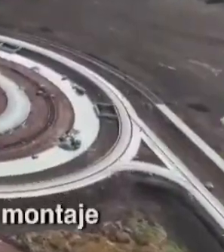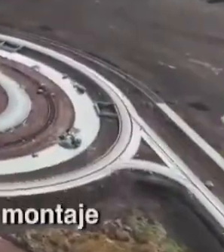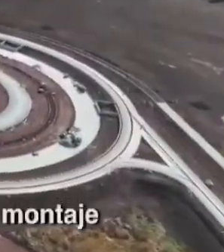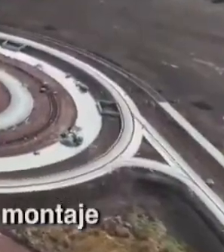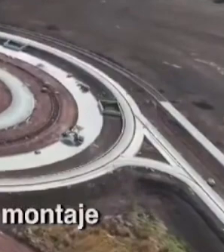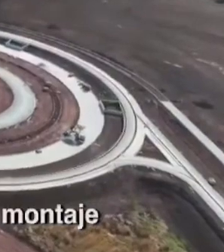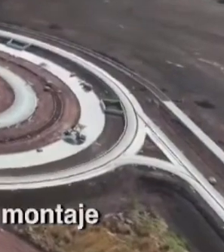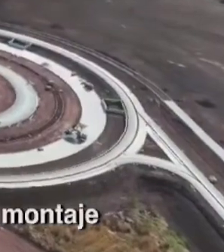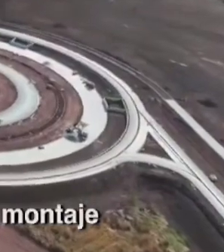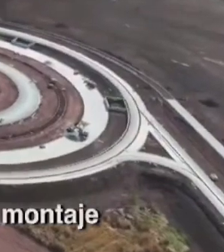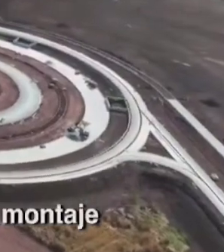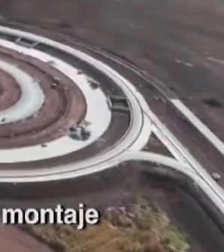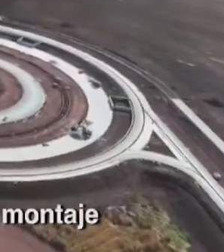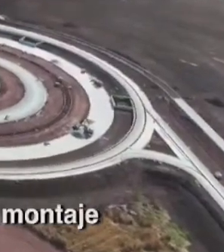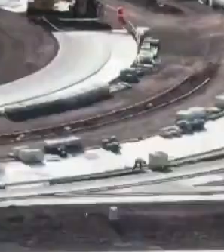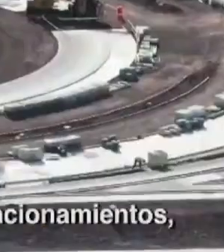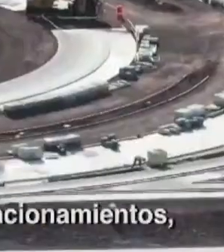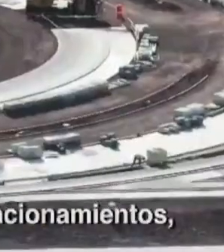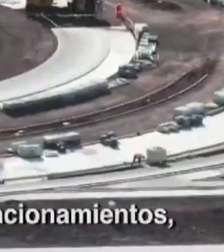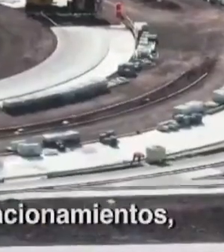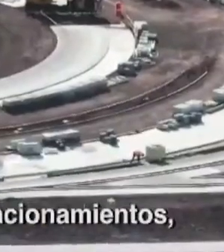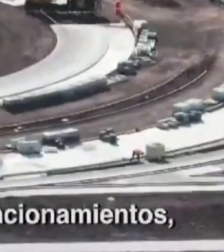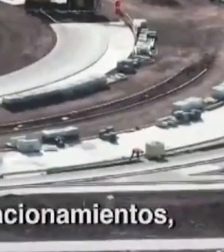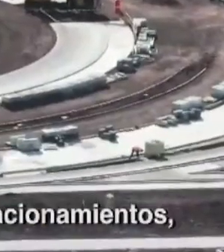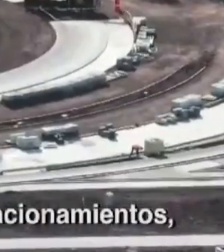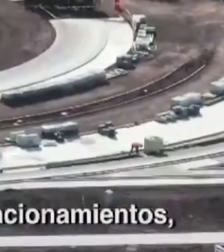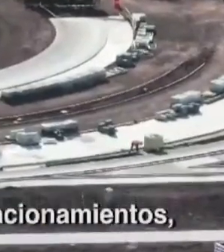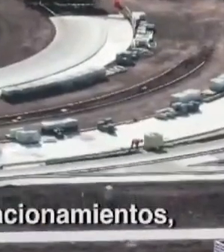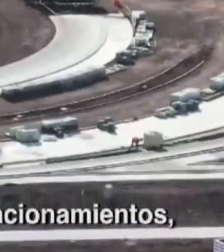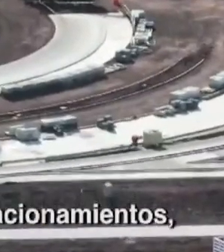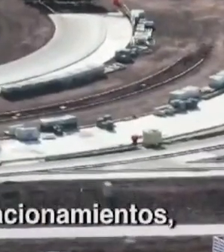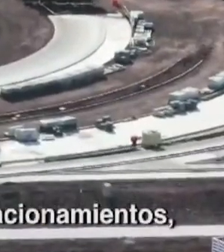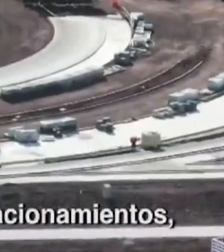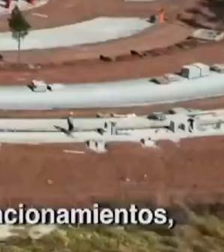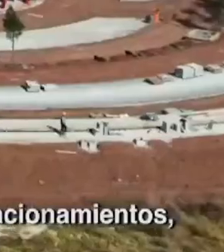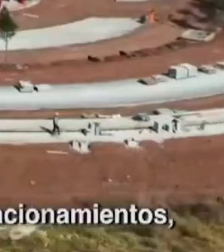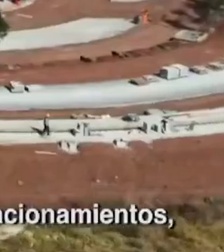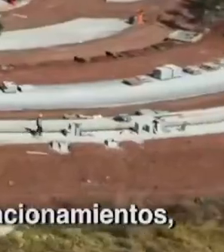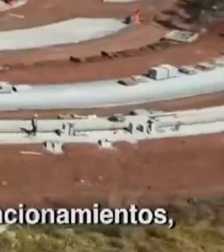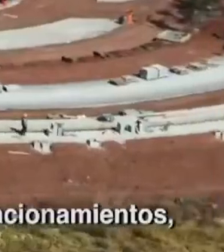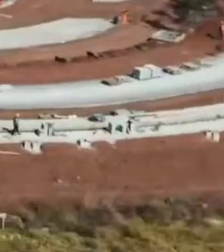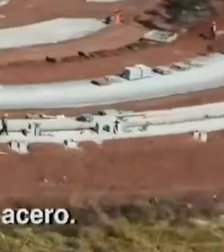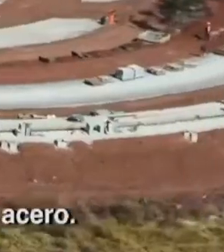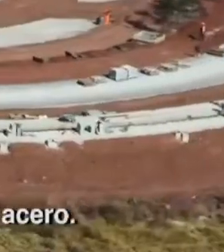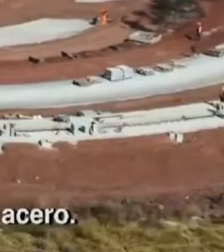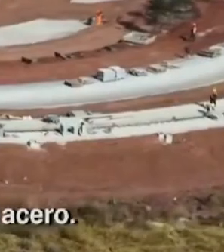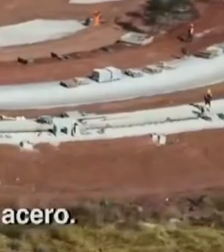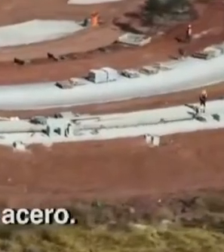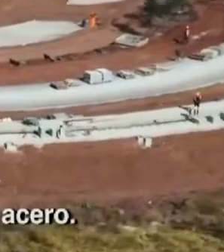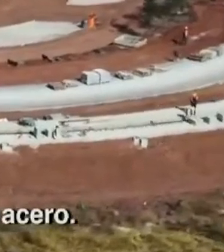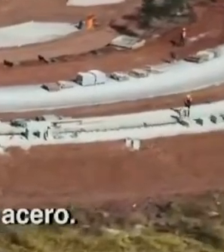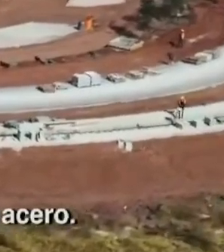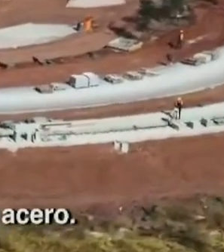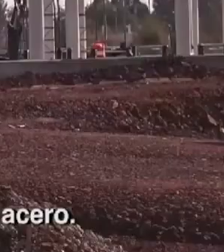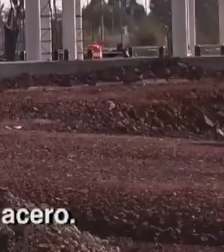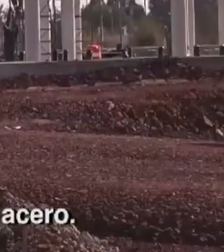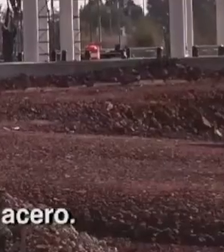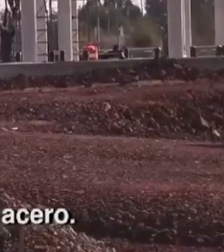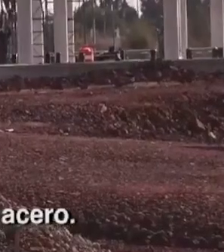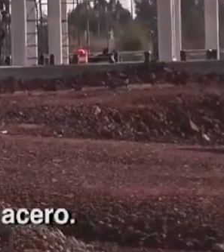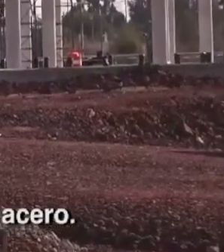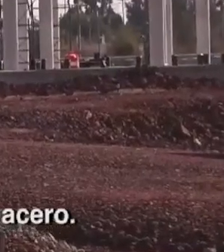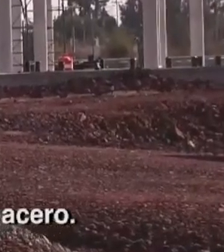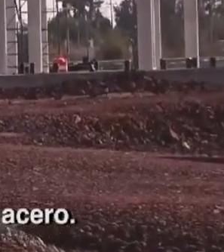parte del equipamiento se continúa con el montaje de las estructuras metálicas en los kioscos de los estacionamientos en los cuales se han colocado